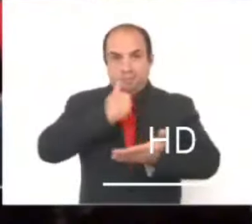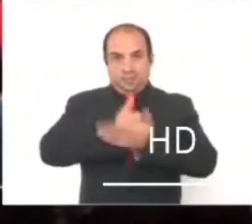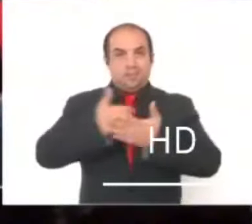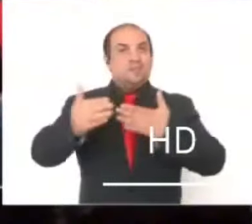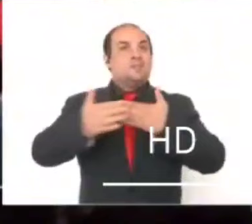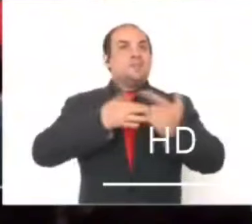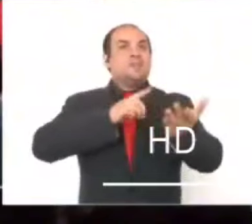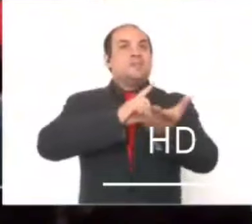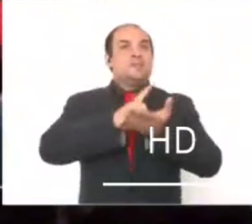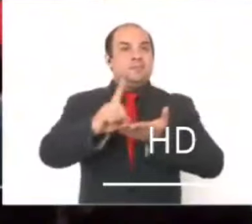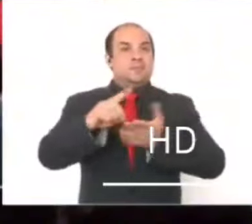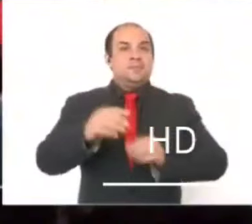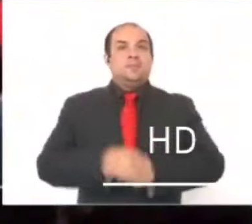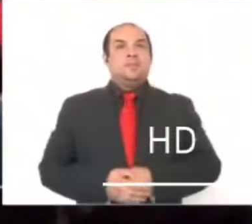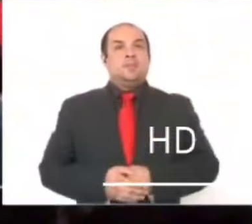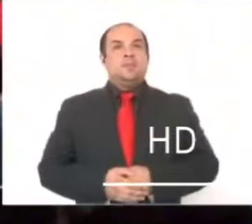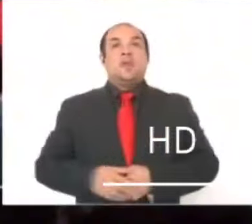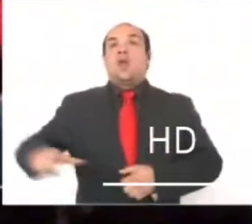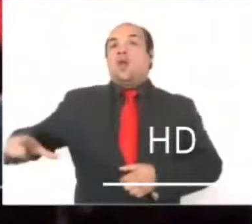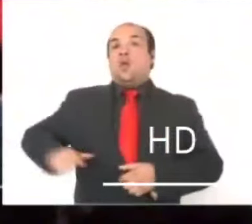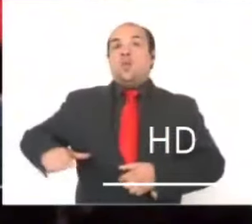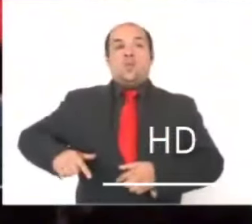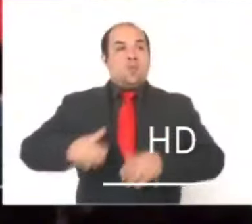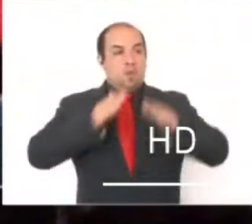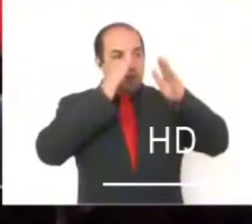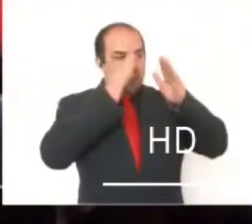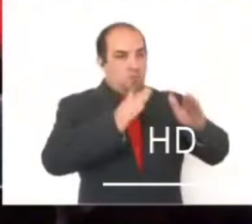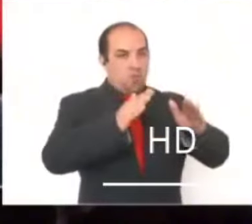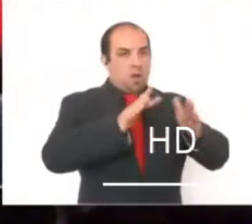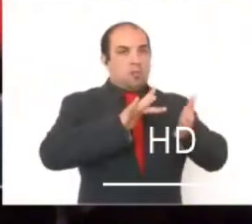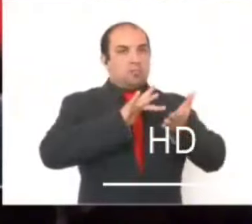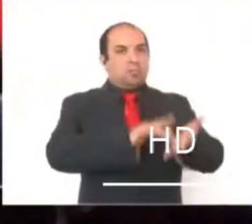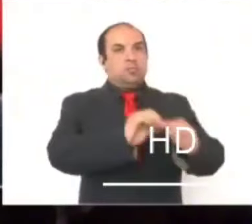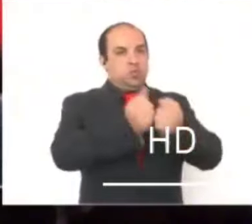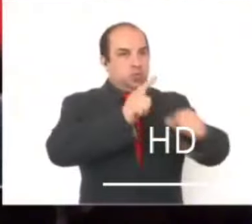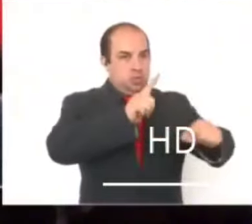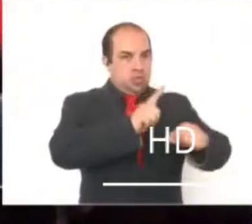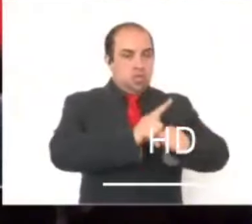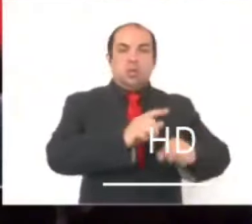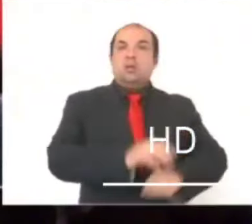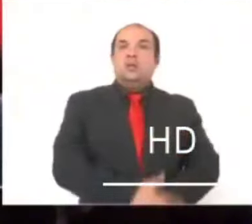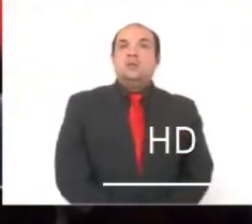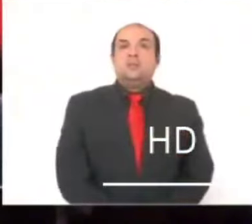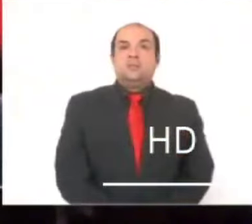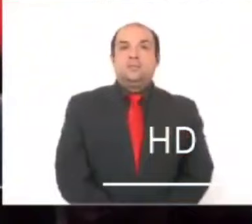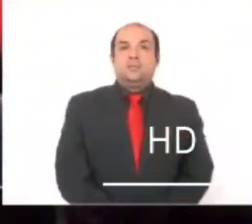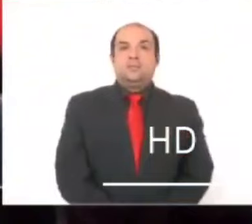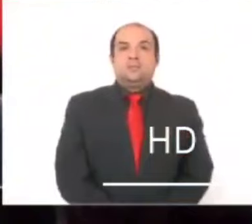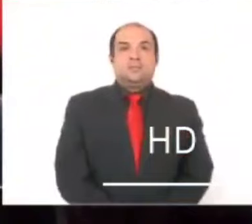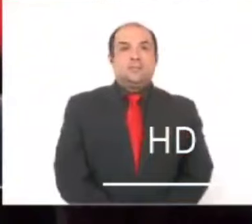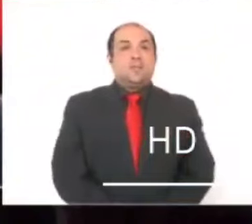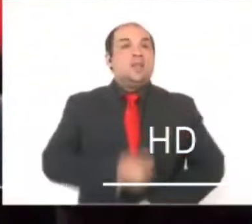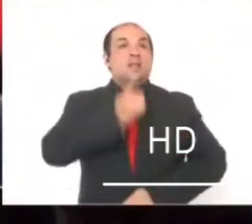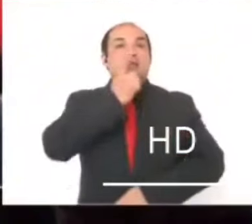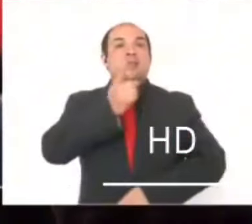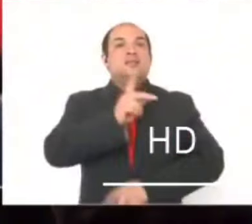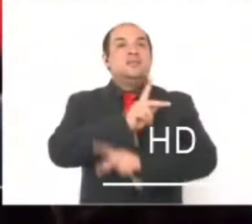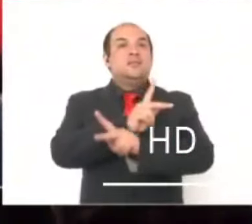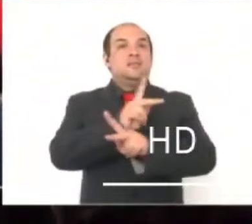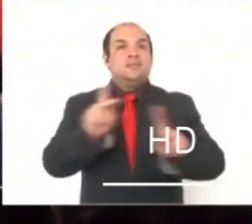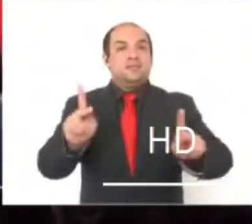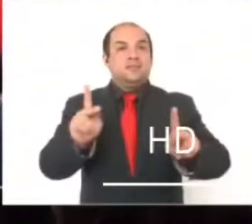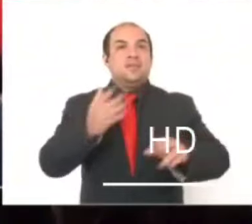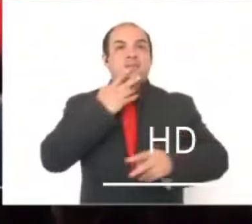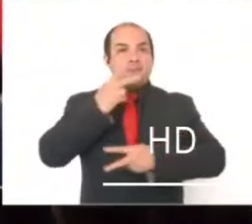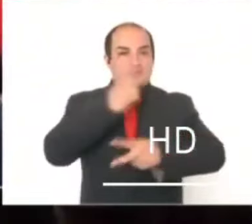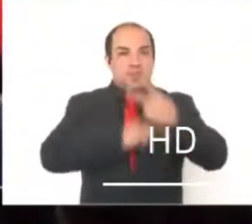innovadora y de derechos, gobierno con acento social, les da la más cordial de las bienvenidas al acto de entrega de